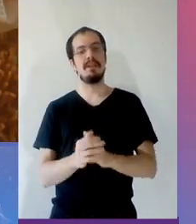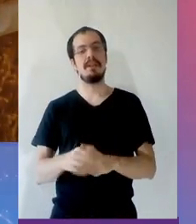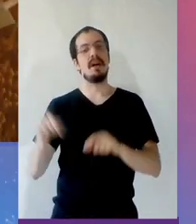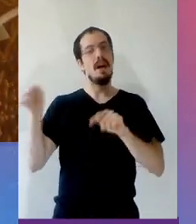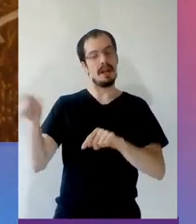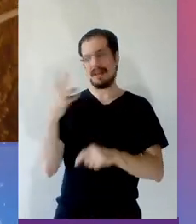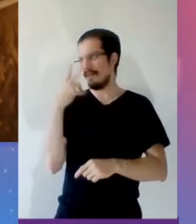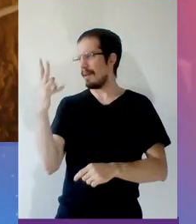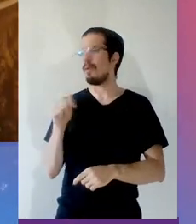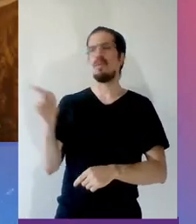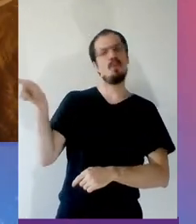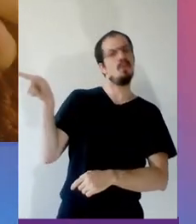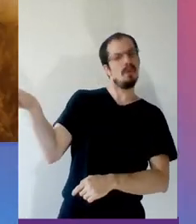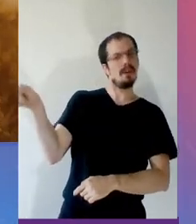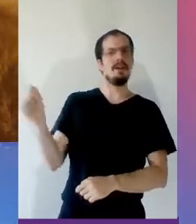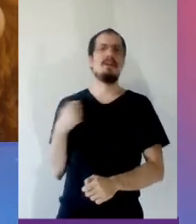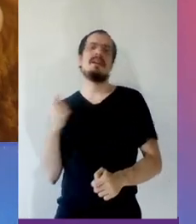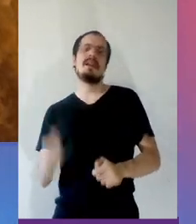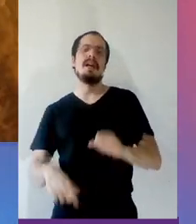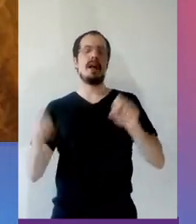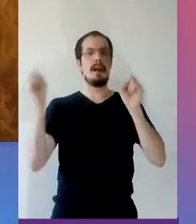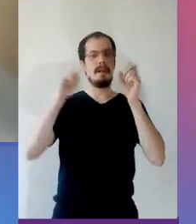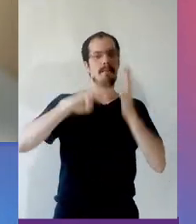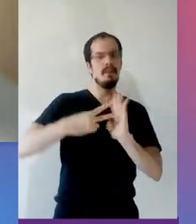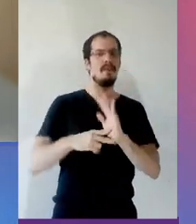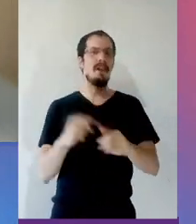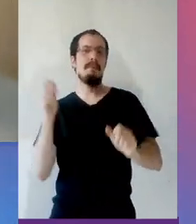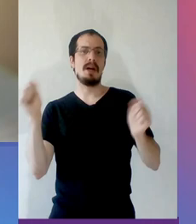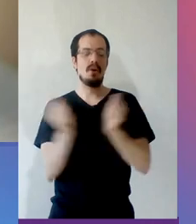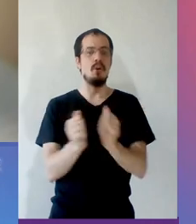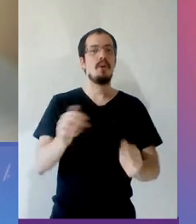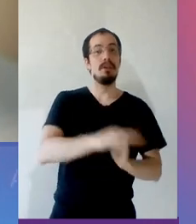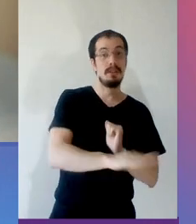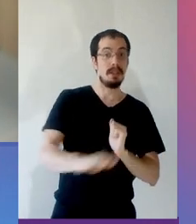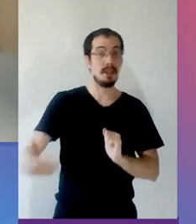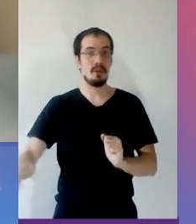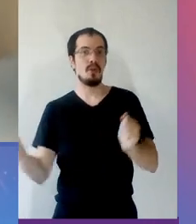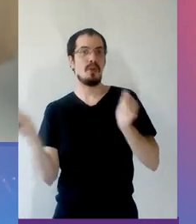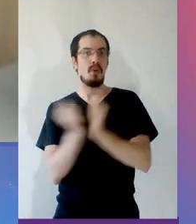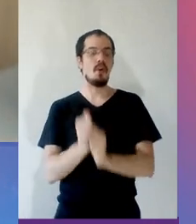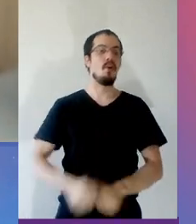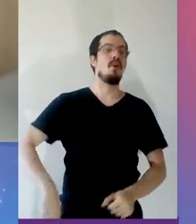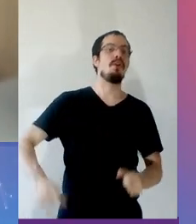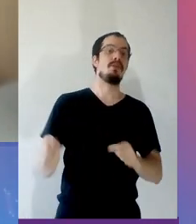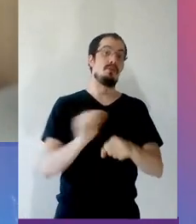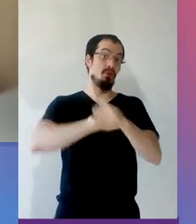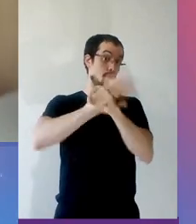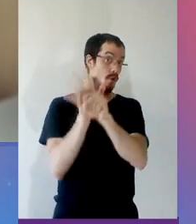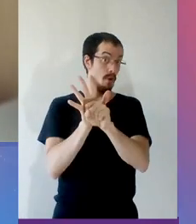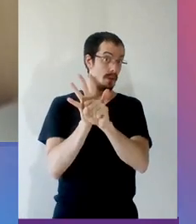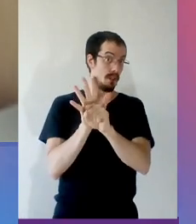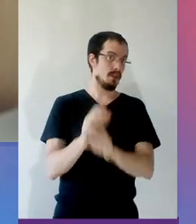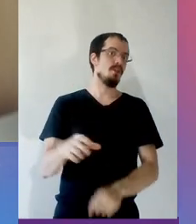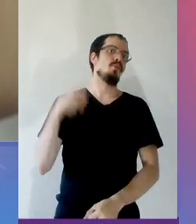saquemos de lado la casuística de niños que han tenido COVID, que también no son